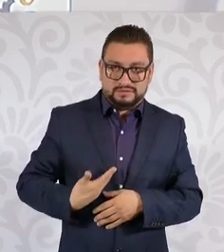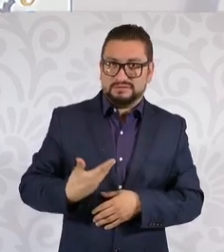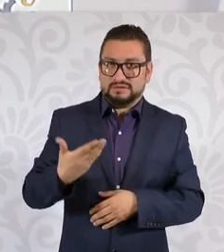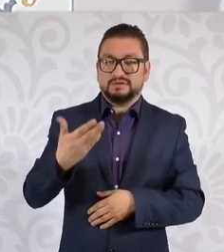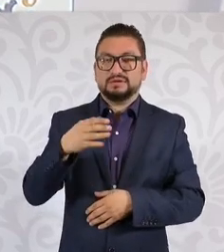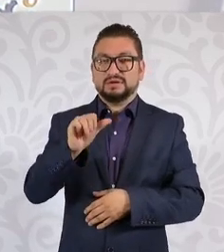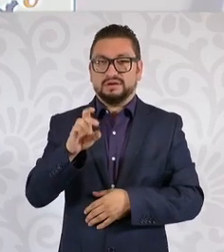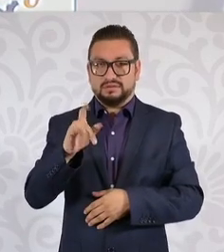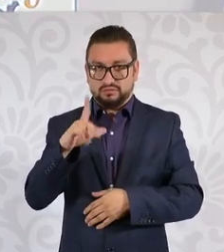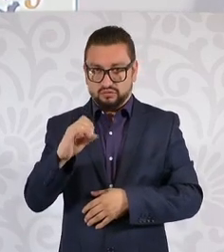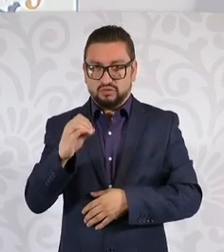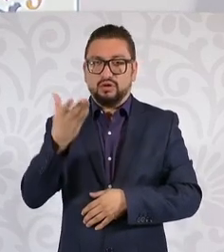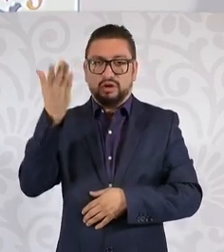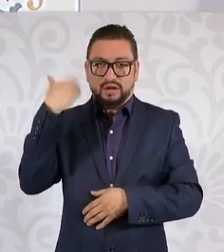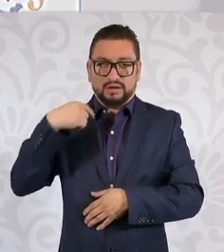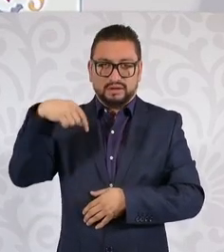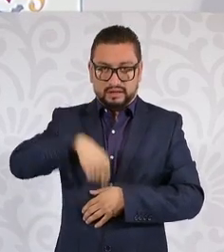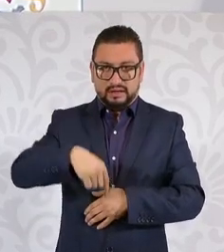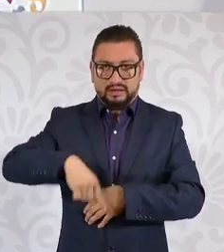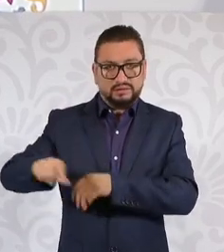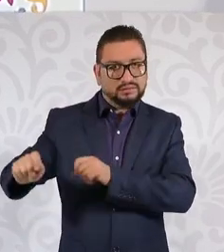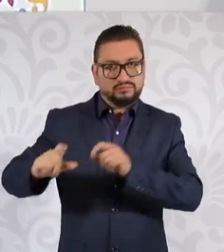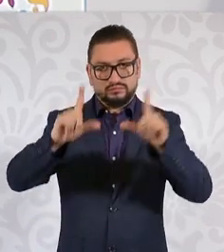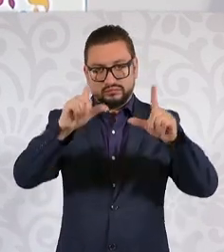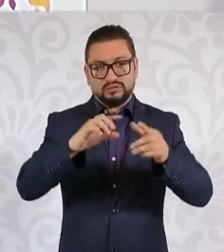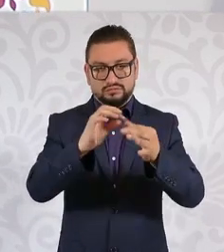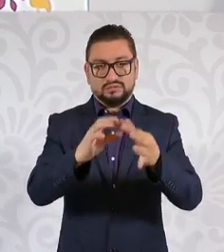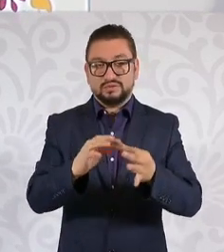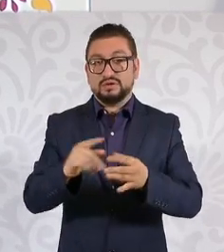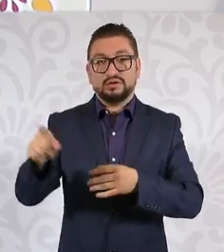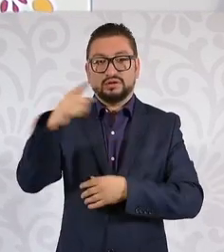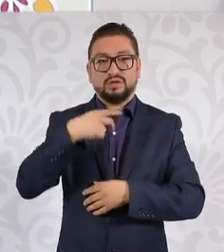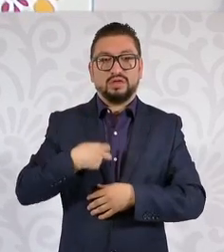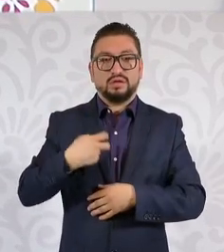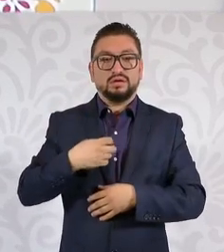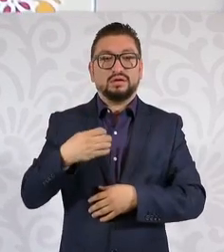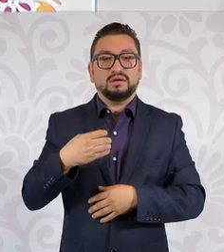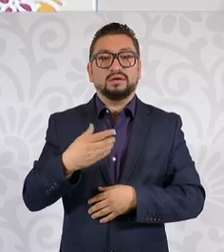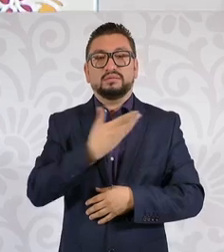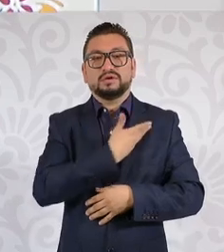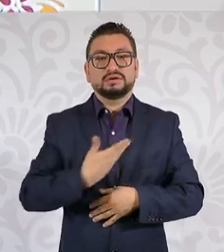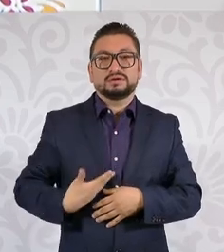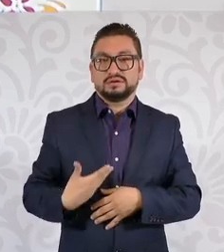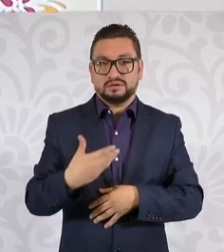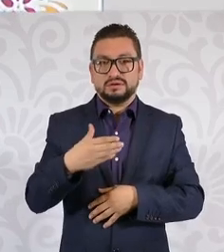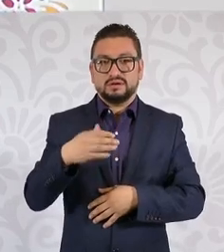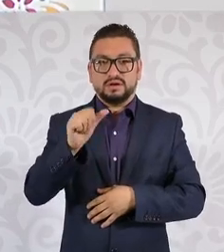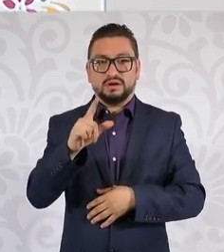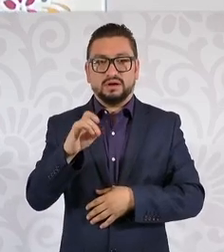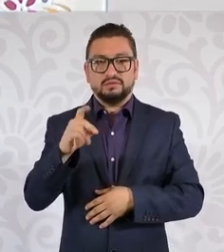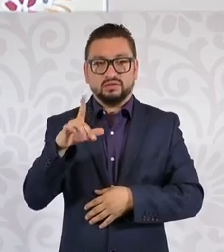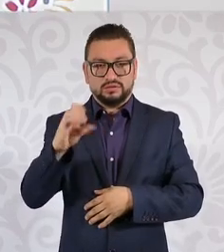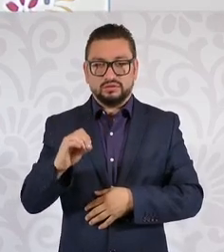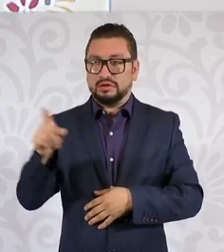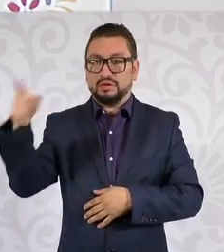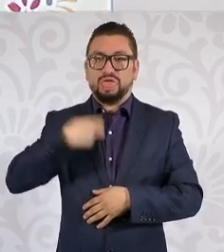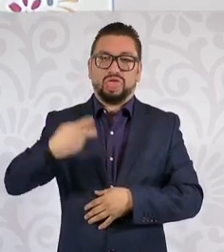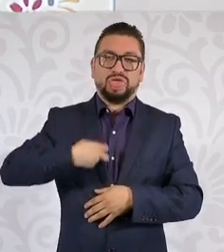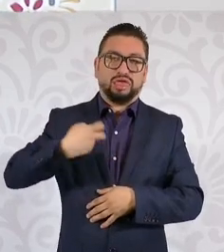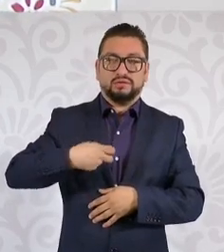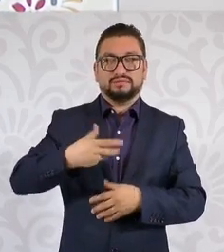López Obrador en su momento, que también se burlan de mí porque digo el presidente López Obrador. Pues,